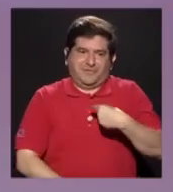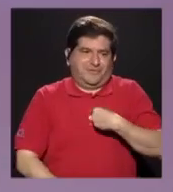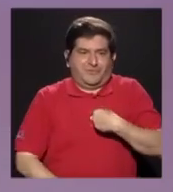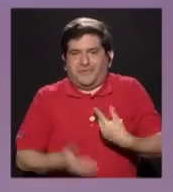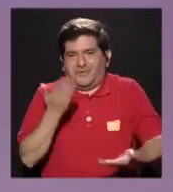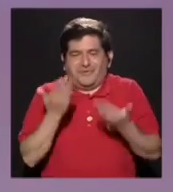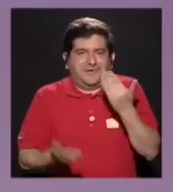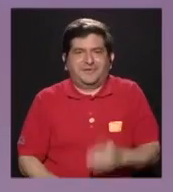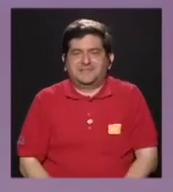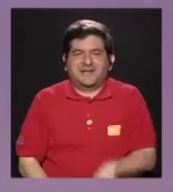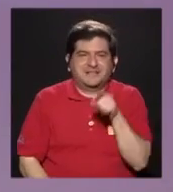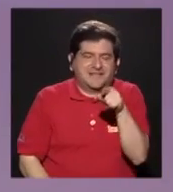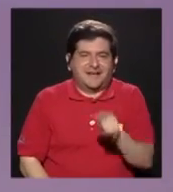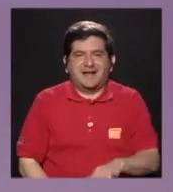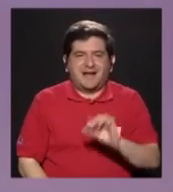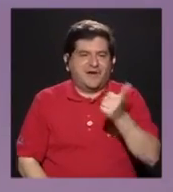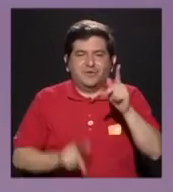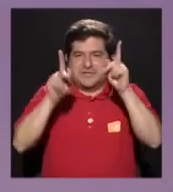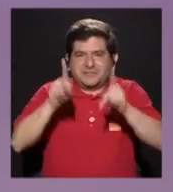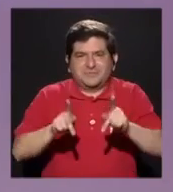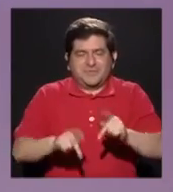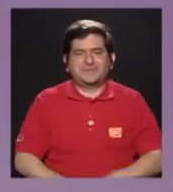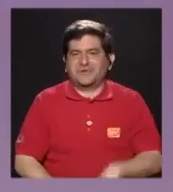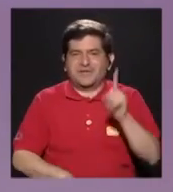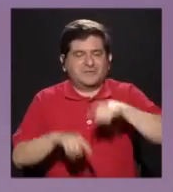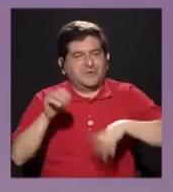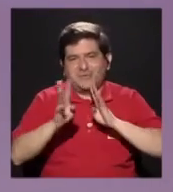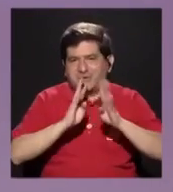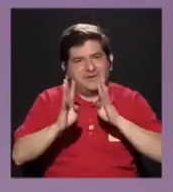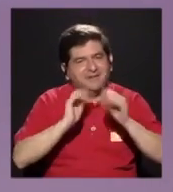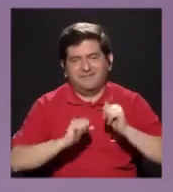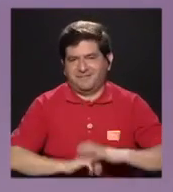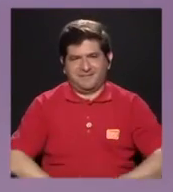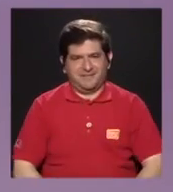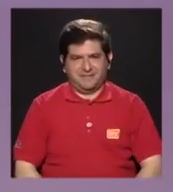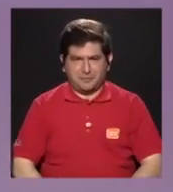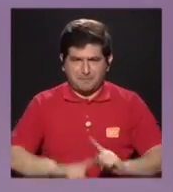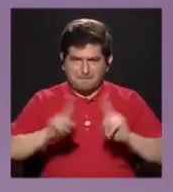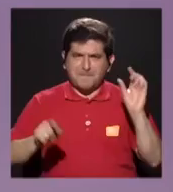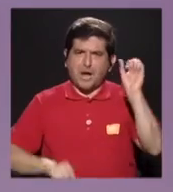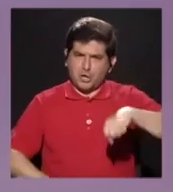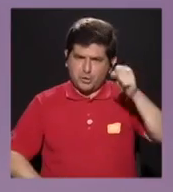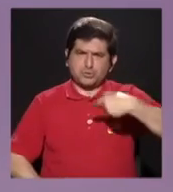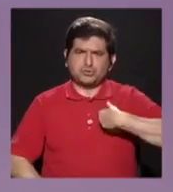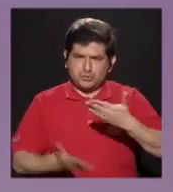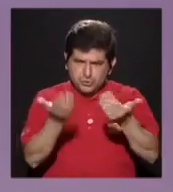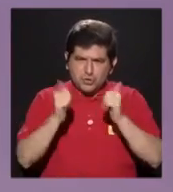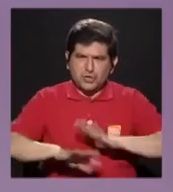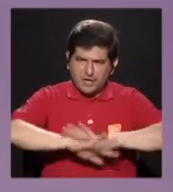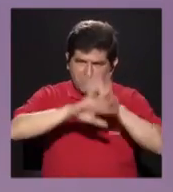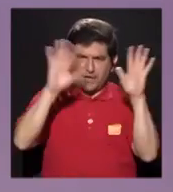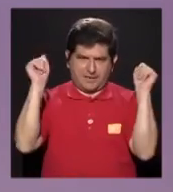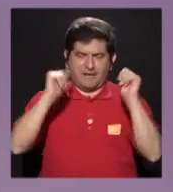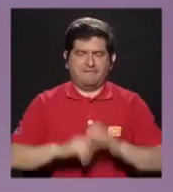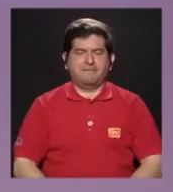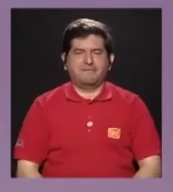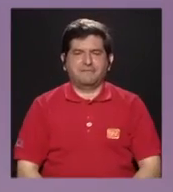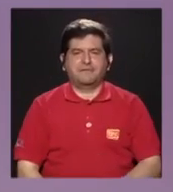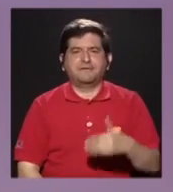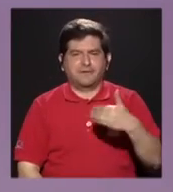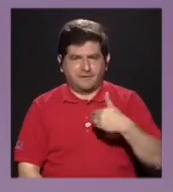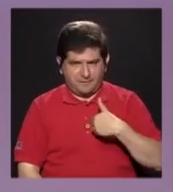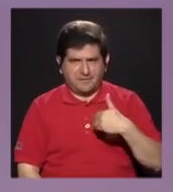quitarle mucho tiempo a la gente las personas que me están acompañando entonces pero sí quiero que quede claro que que tenemos